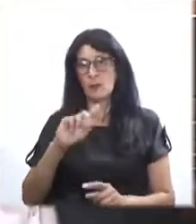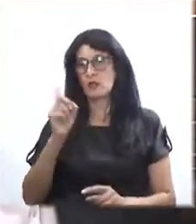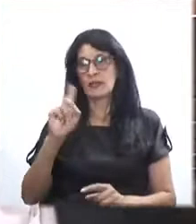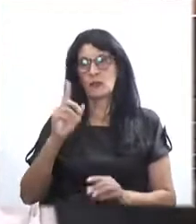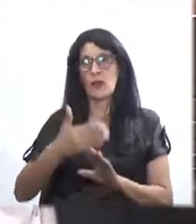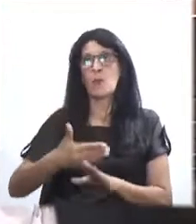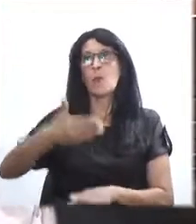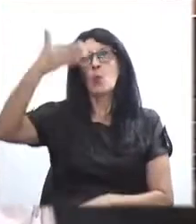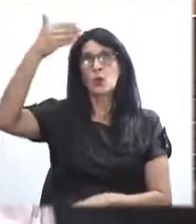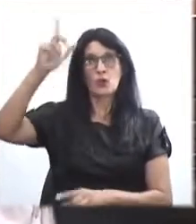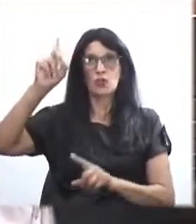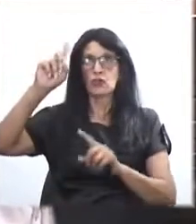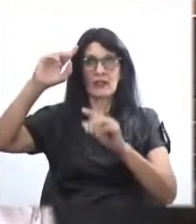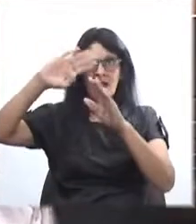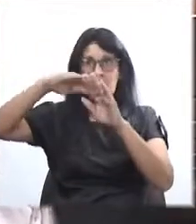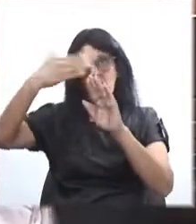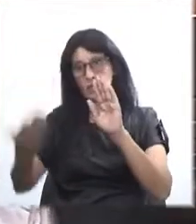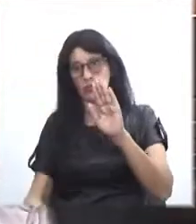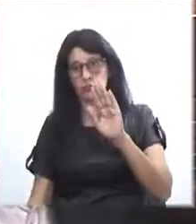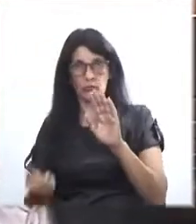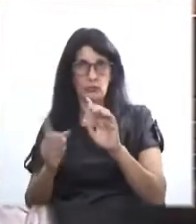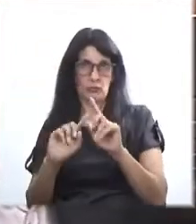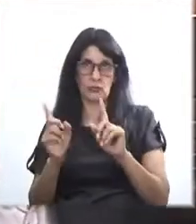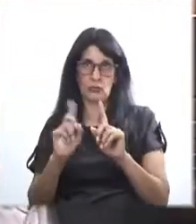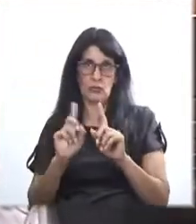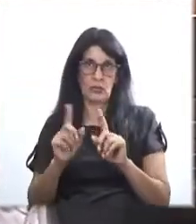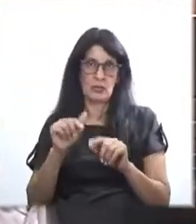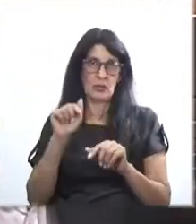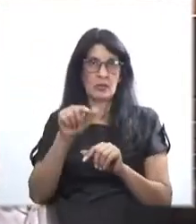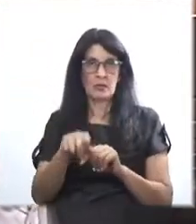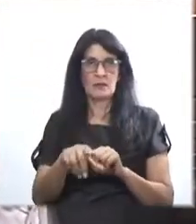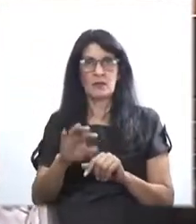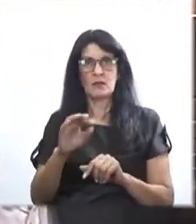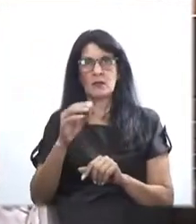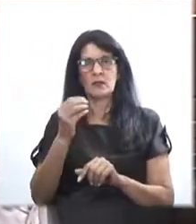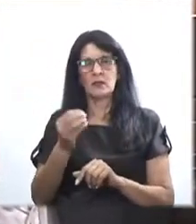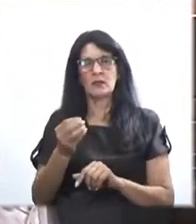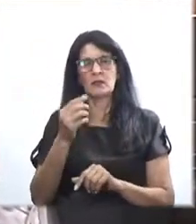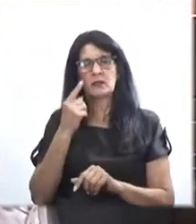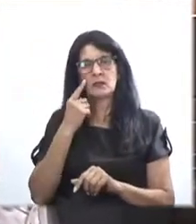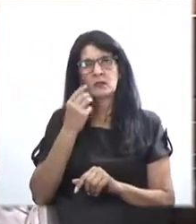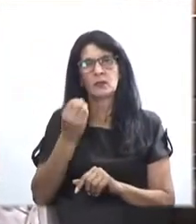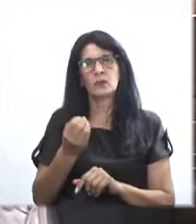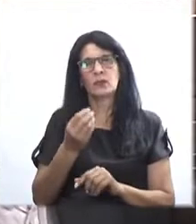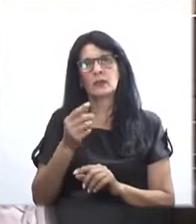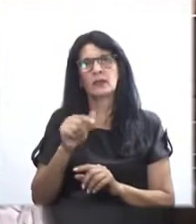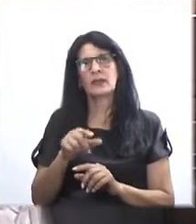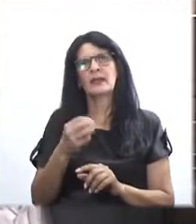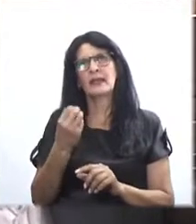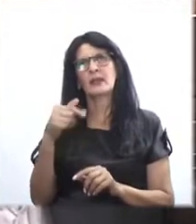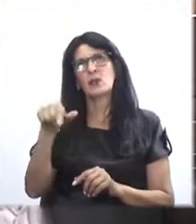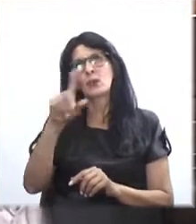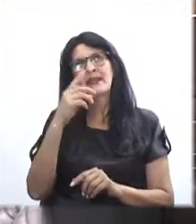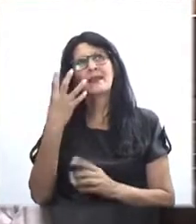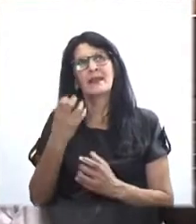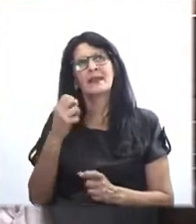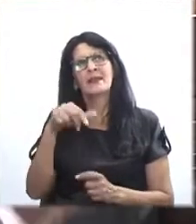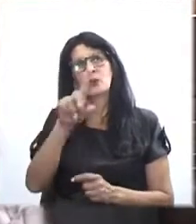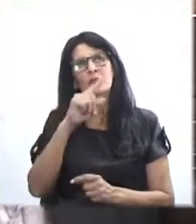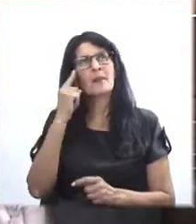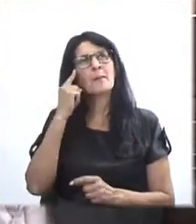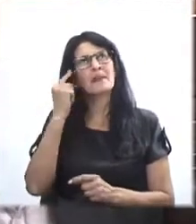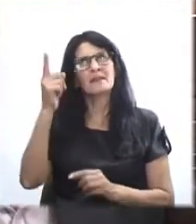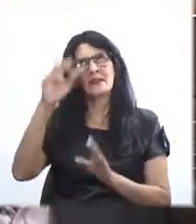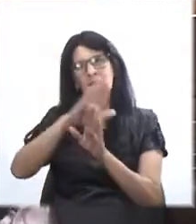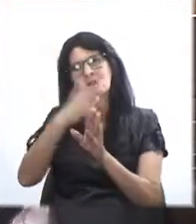Berlín. Eso es una estratagema verborrágica, vocabularia, que nos quieren hacer creer. El